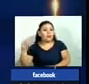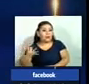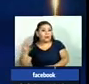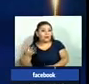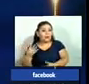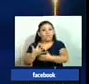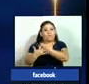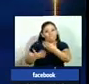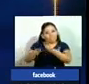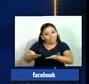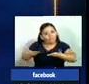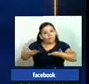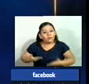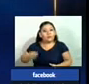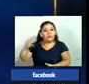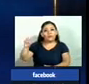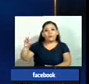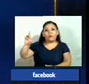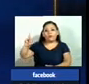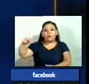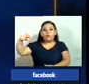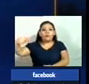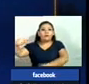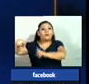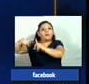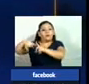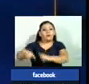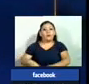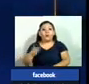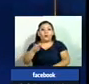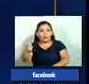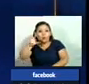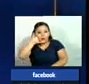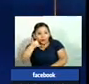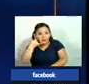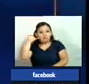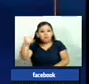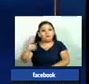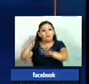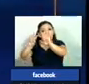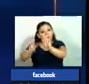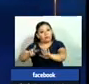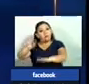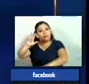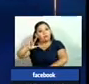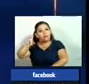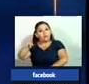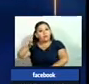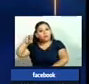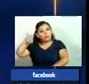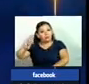donantes del tipo ORH positivo. Los números de contacto son el 732